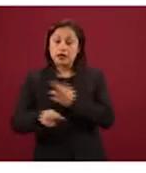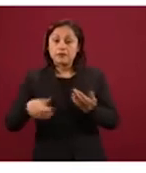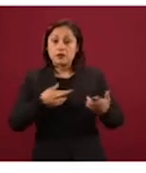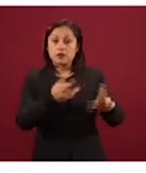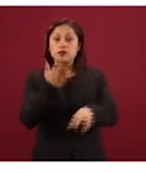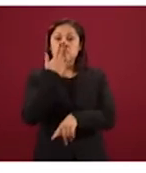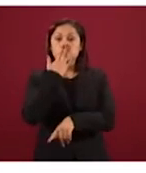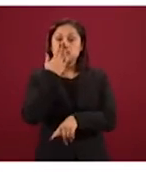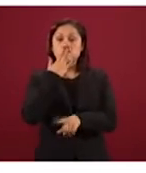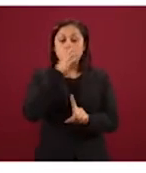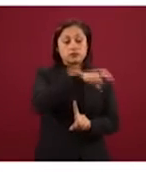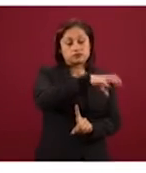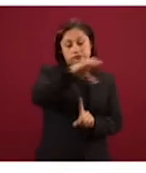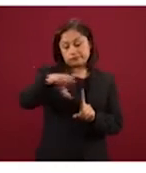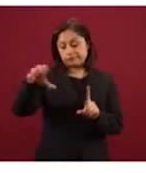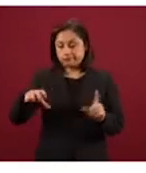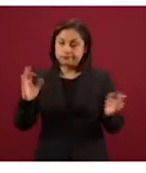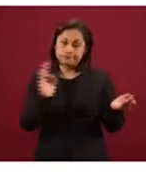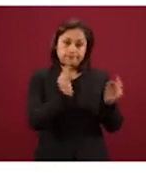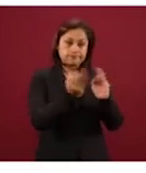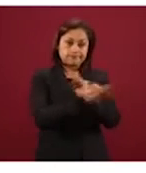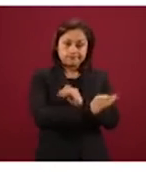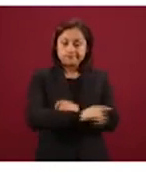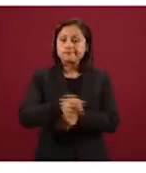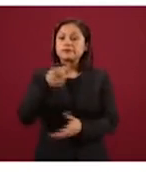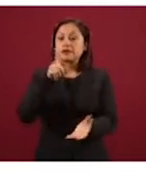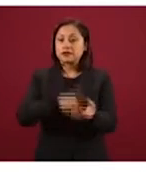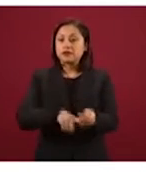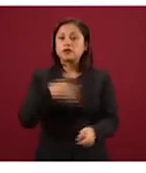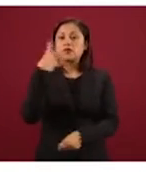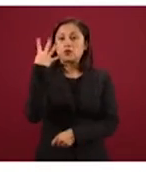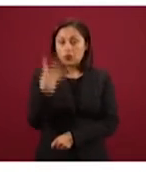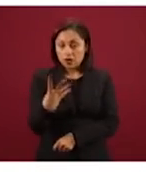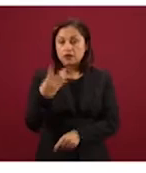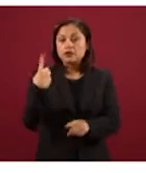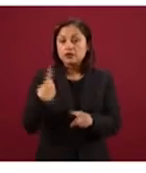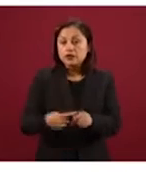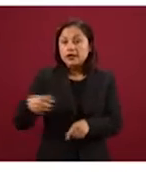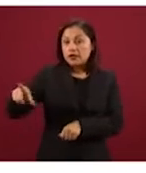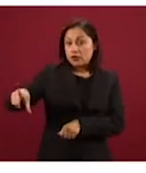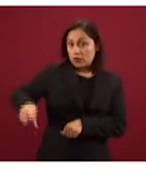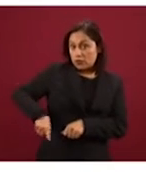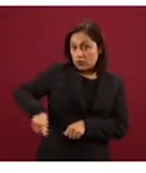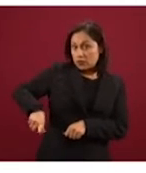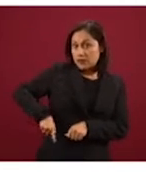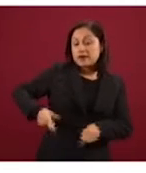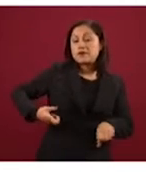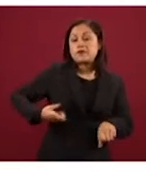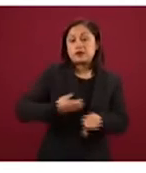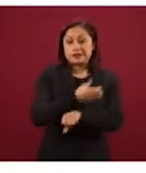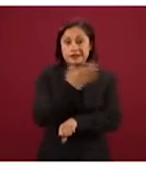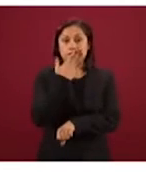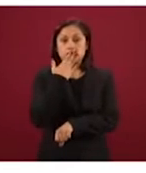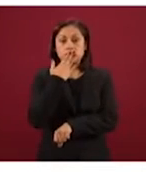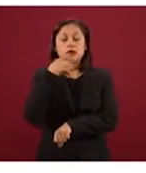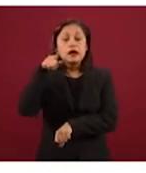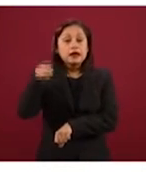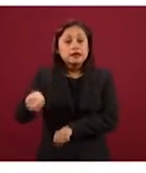cuatro sectores muy claramente. El sector gubernamental, que tiene que tomar acciones en la región y que tiene que